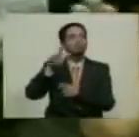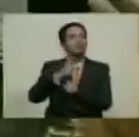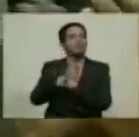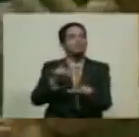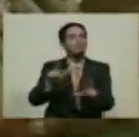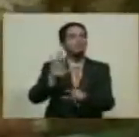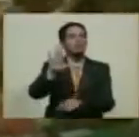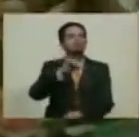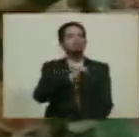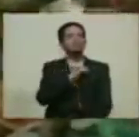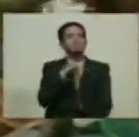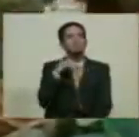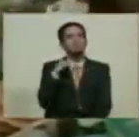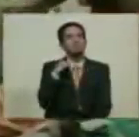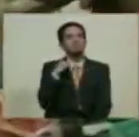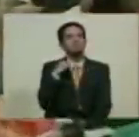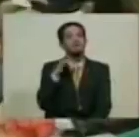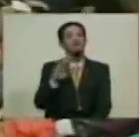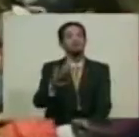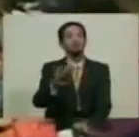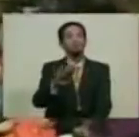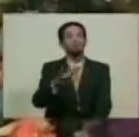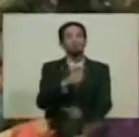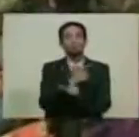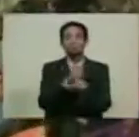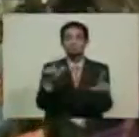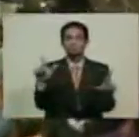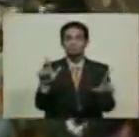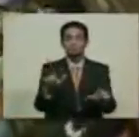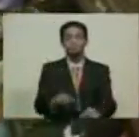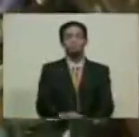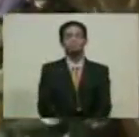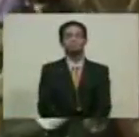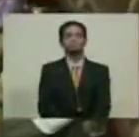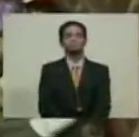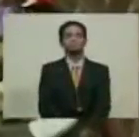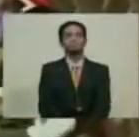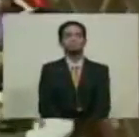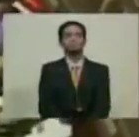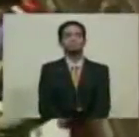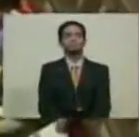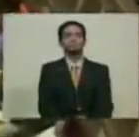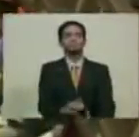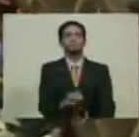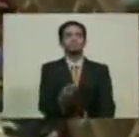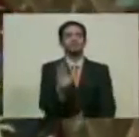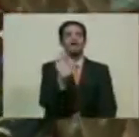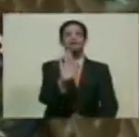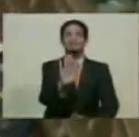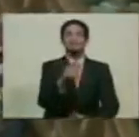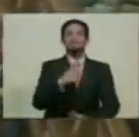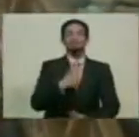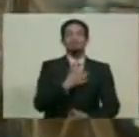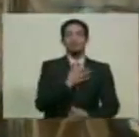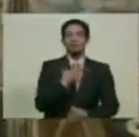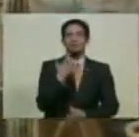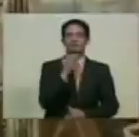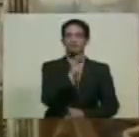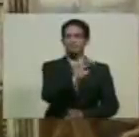su independencia, por su soberanía. Y así yo quería